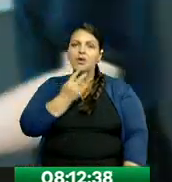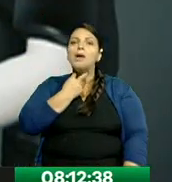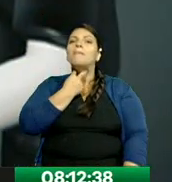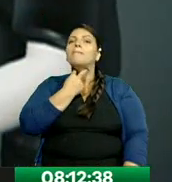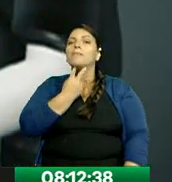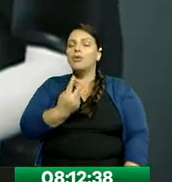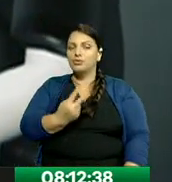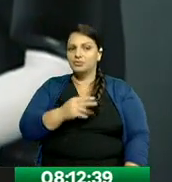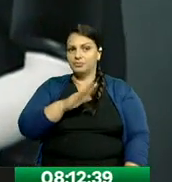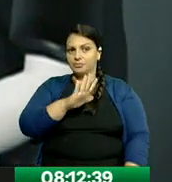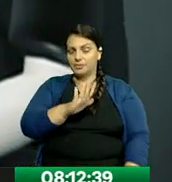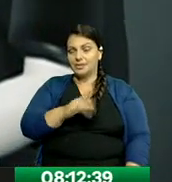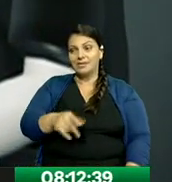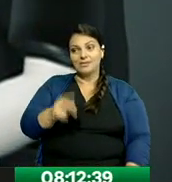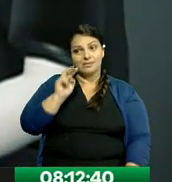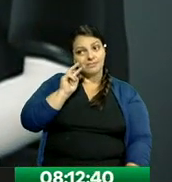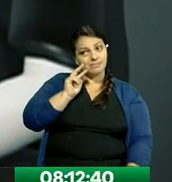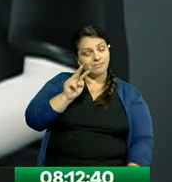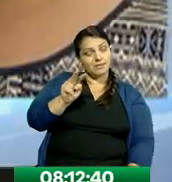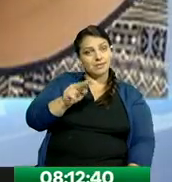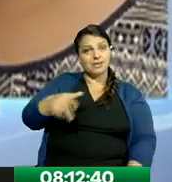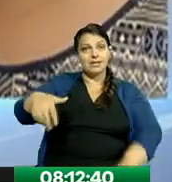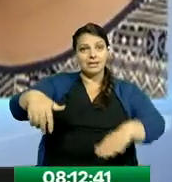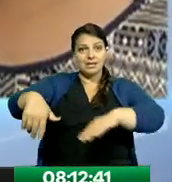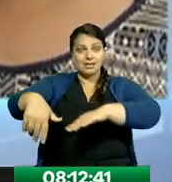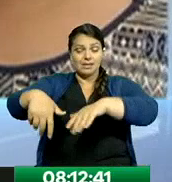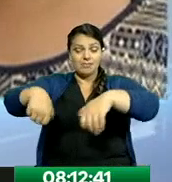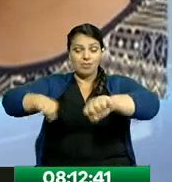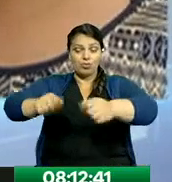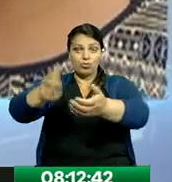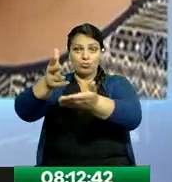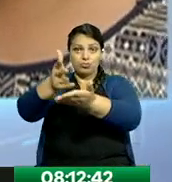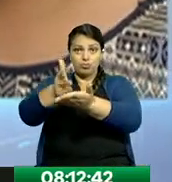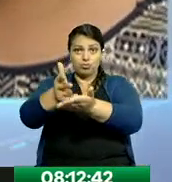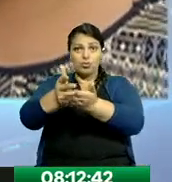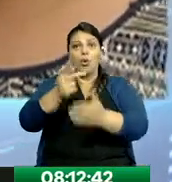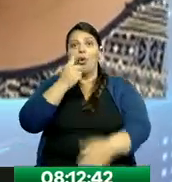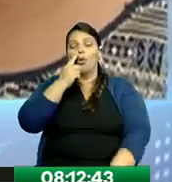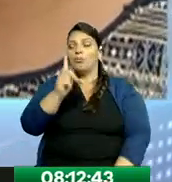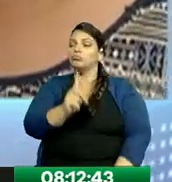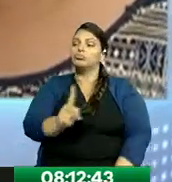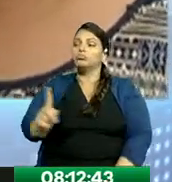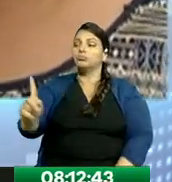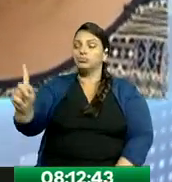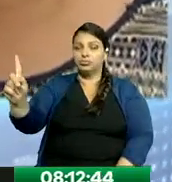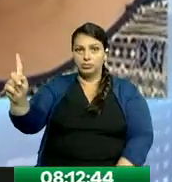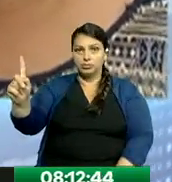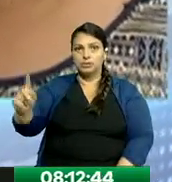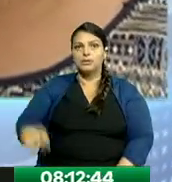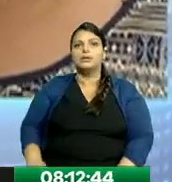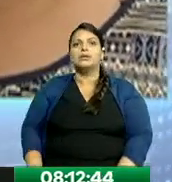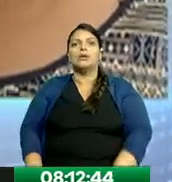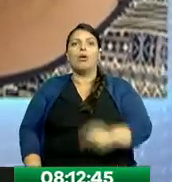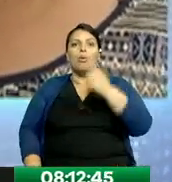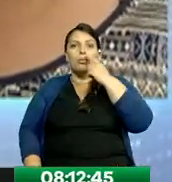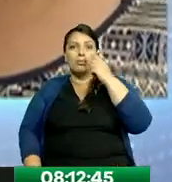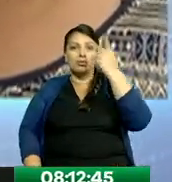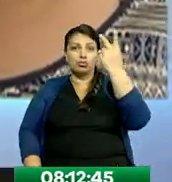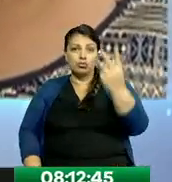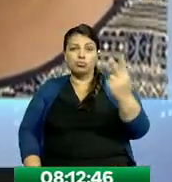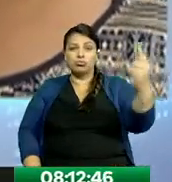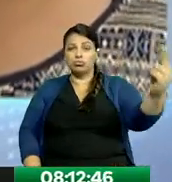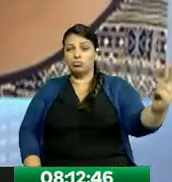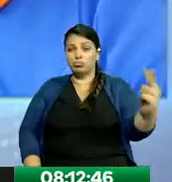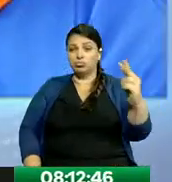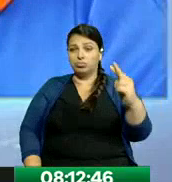no, o uno de ellos le alcanzó a pegar. Entonces, como no se podía atrapar a la moto, vinieron y lo dispararon, solamente con un solo balazo,